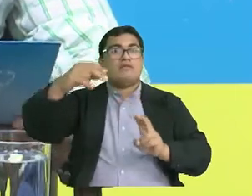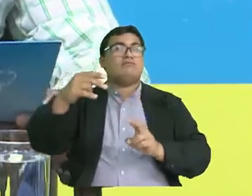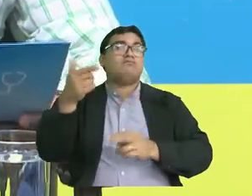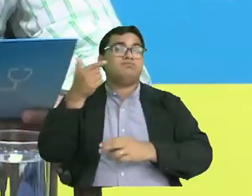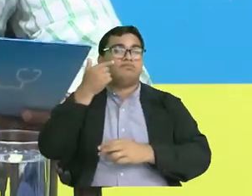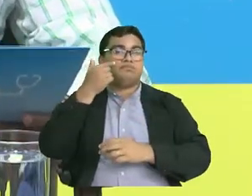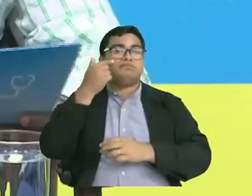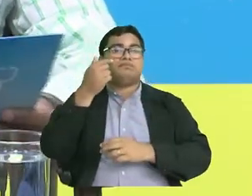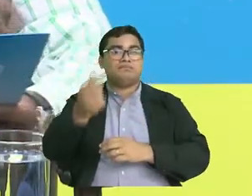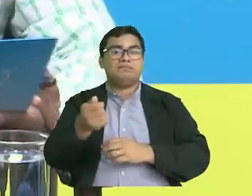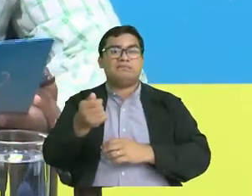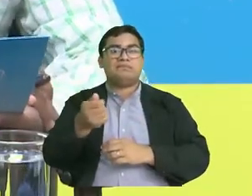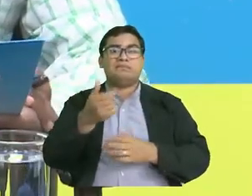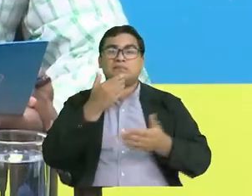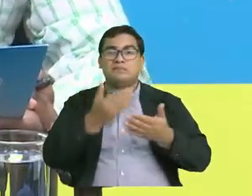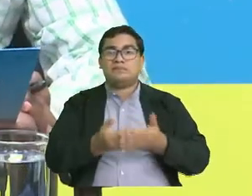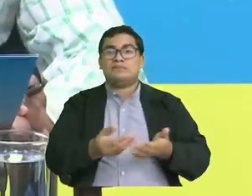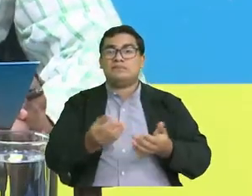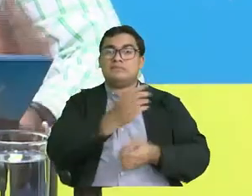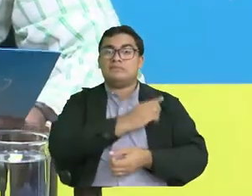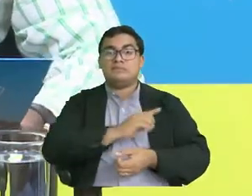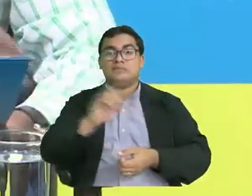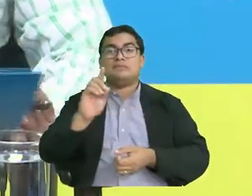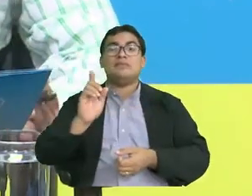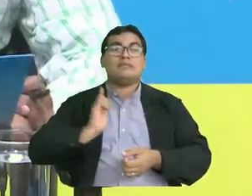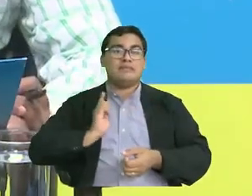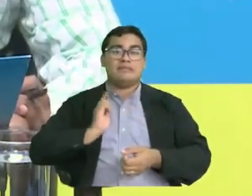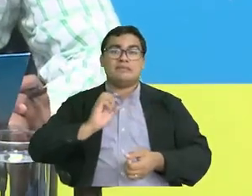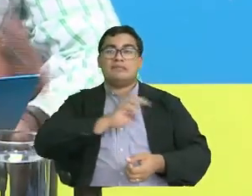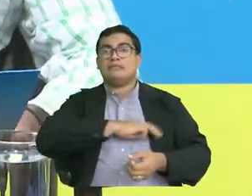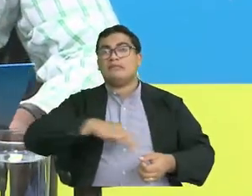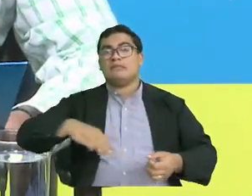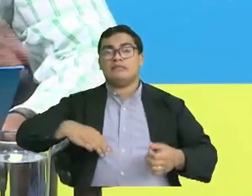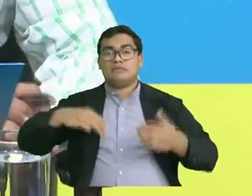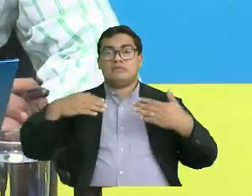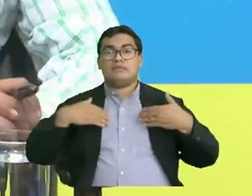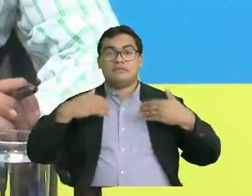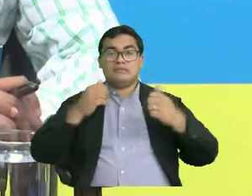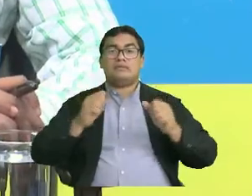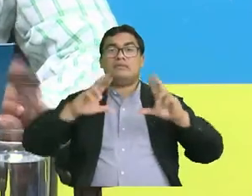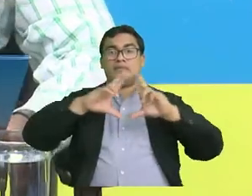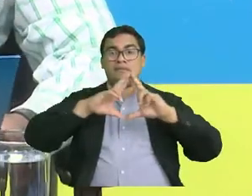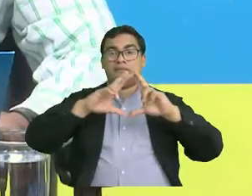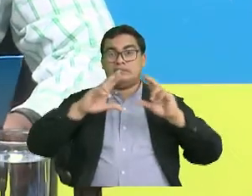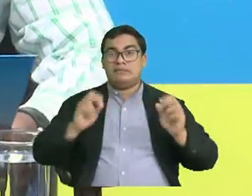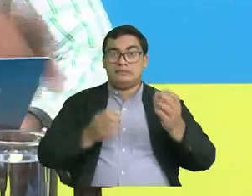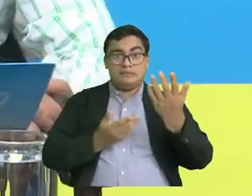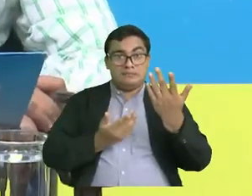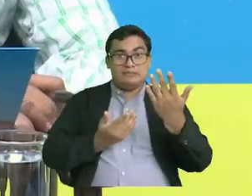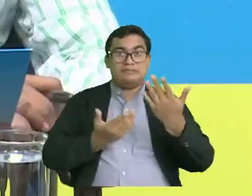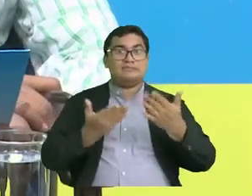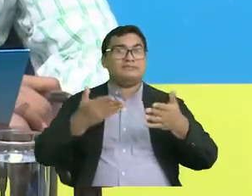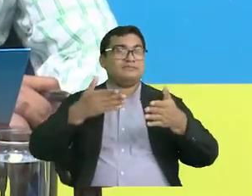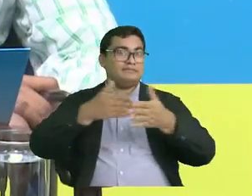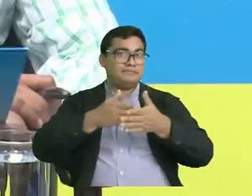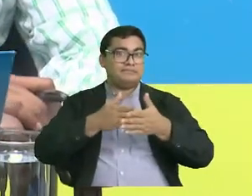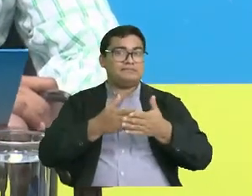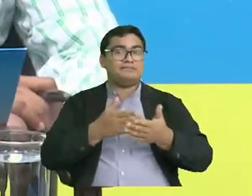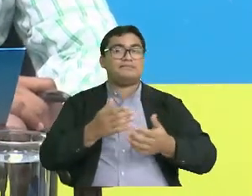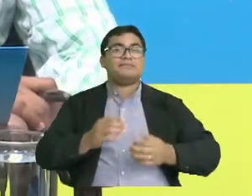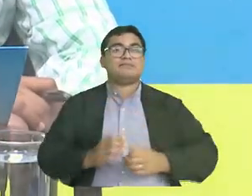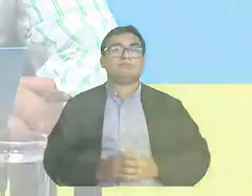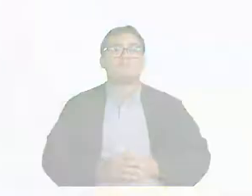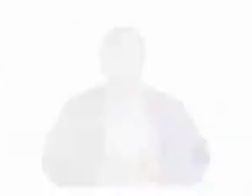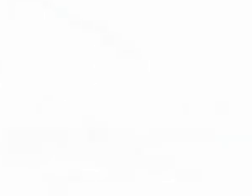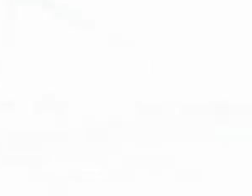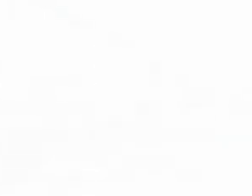genética y que, gracias a Dios, pues cuenta el Ministerio de Salud y, por supuesto, nuestra Nicaragua con él. Ya regresamos, usted no le cambie